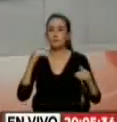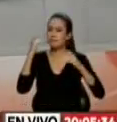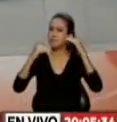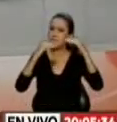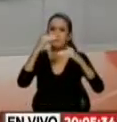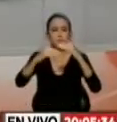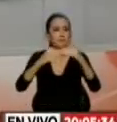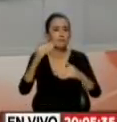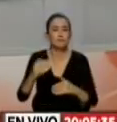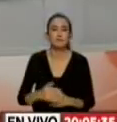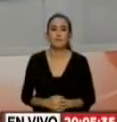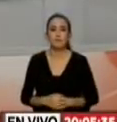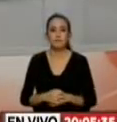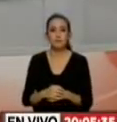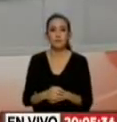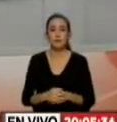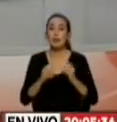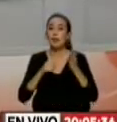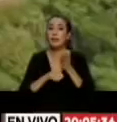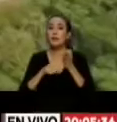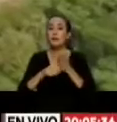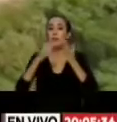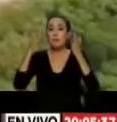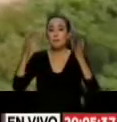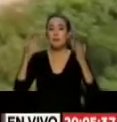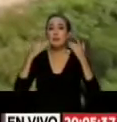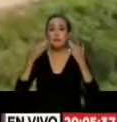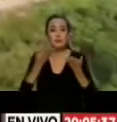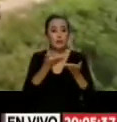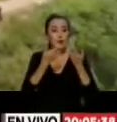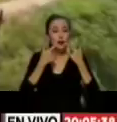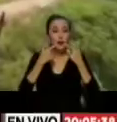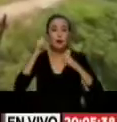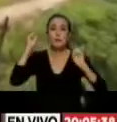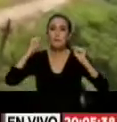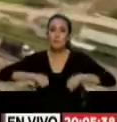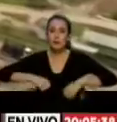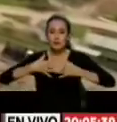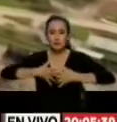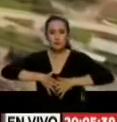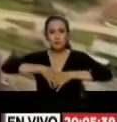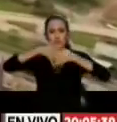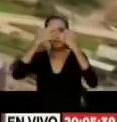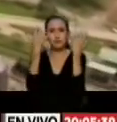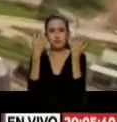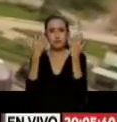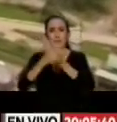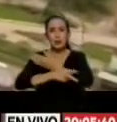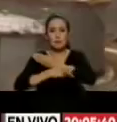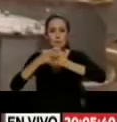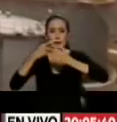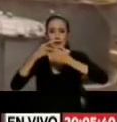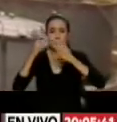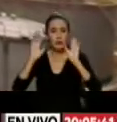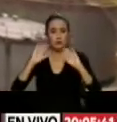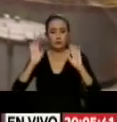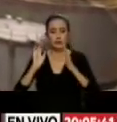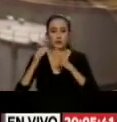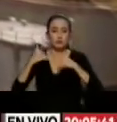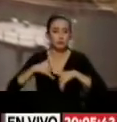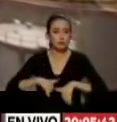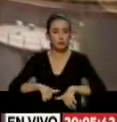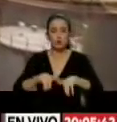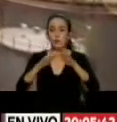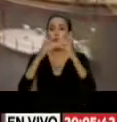El ministro de Finanzas dijo que por ahora no se advierte ninguna posibilidad de una caída abrupta del precio internacional del petróleo. También se refirió a